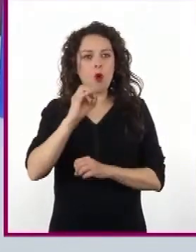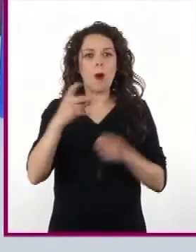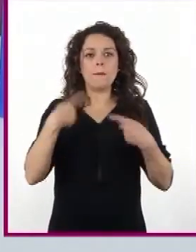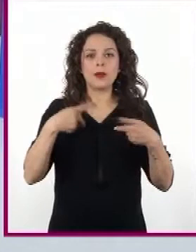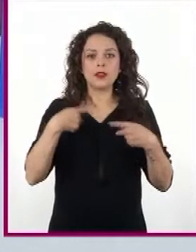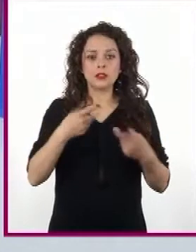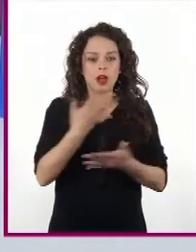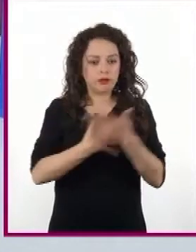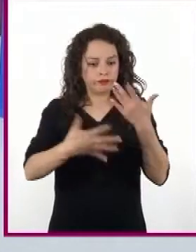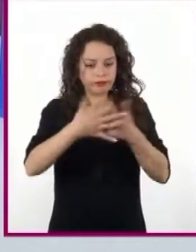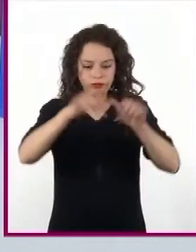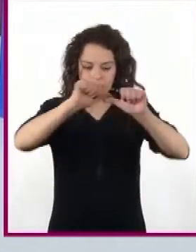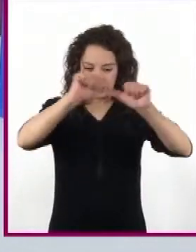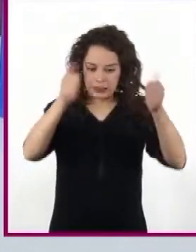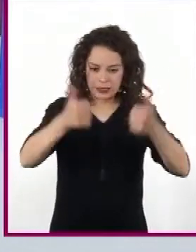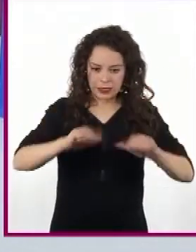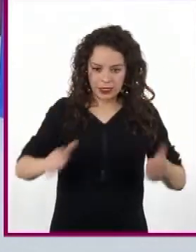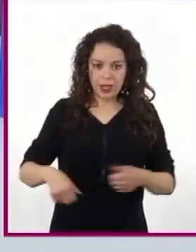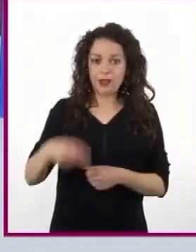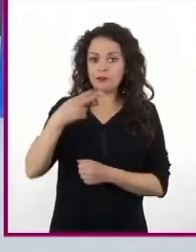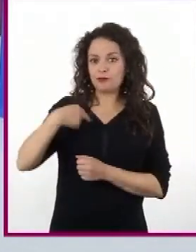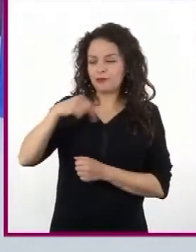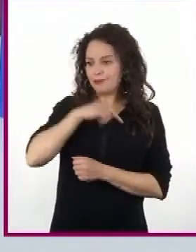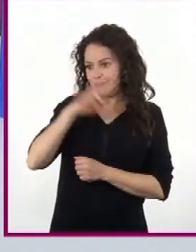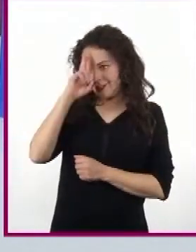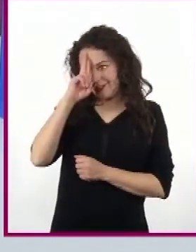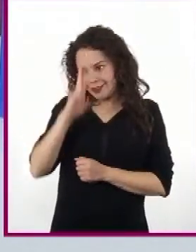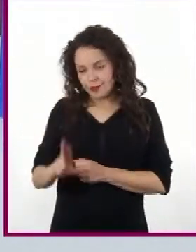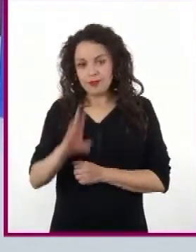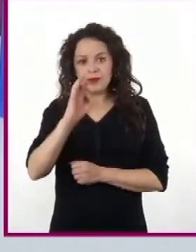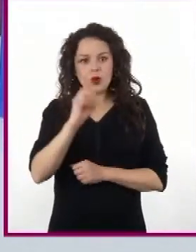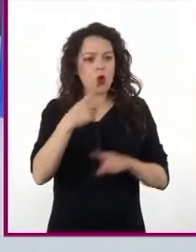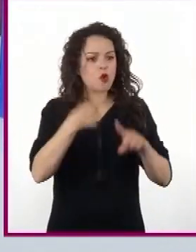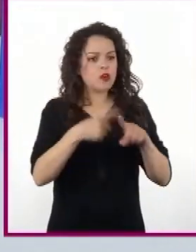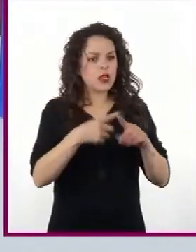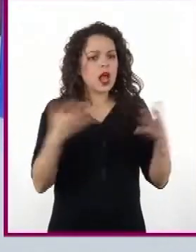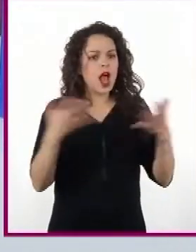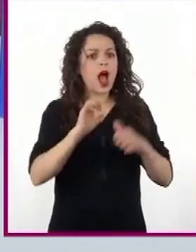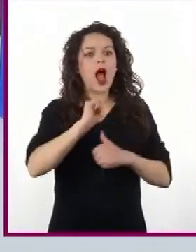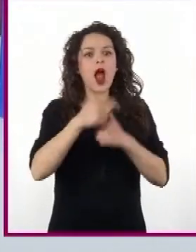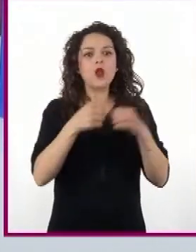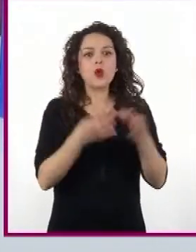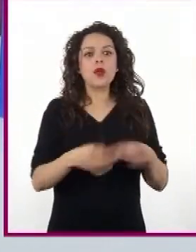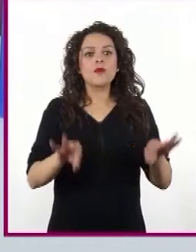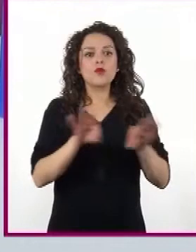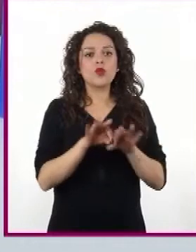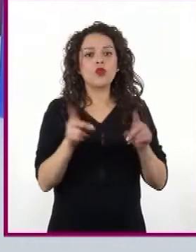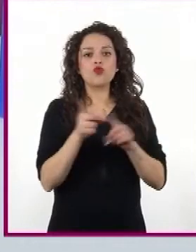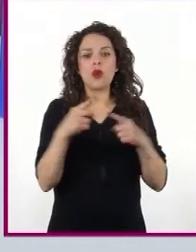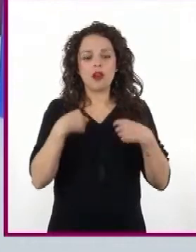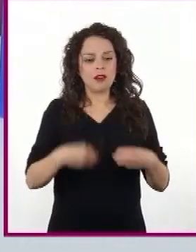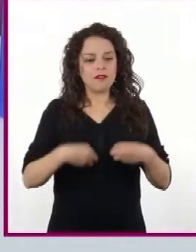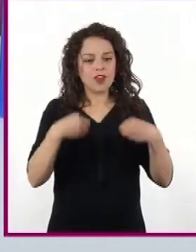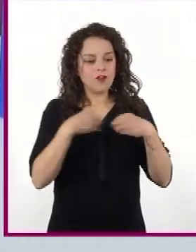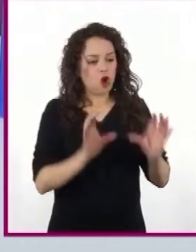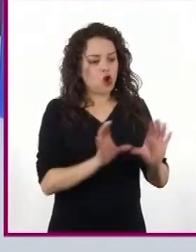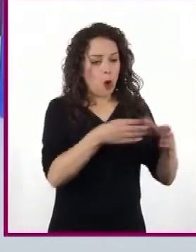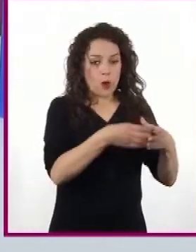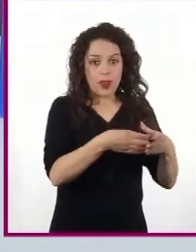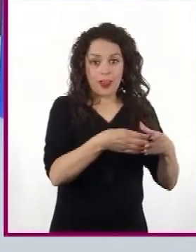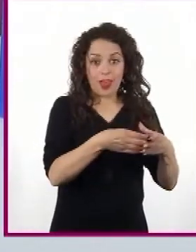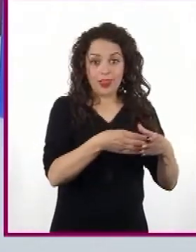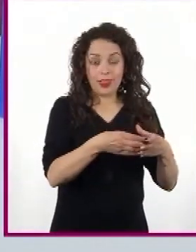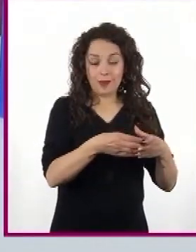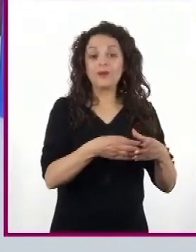admiremos o alguien que ha hecho cosas importantes en nuestra comunidad. Todos tenemos personajes que llaman, nuestra